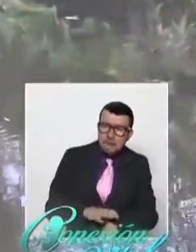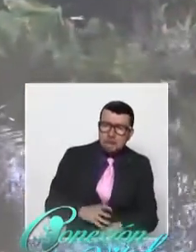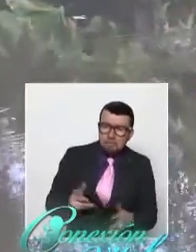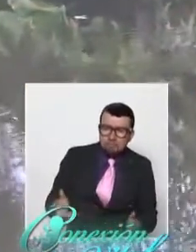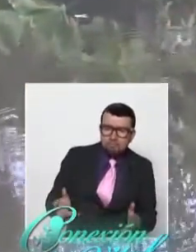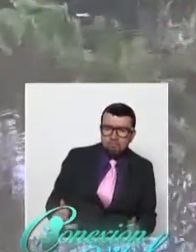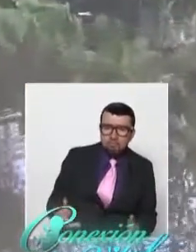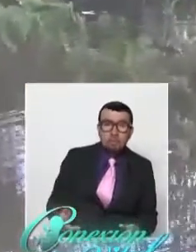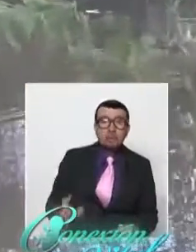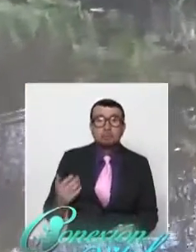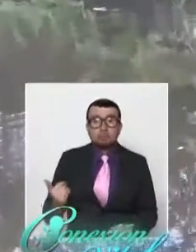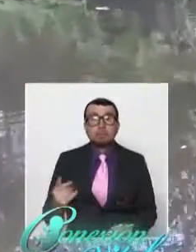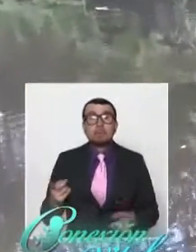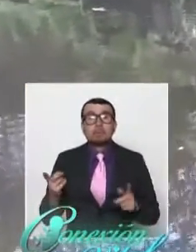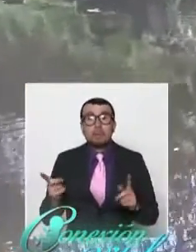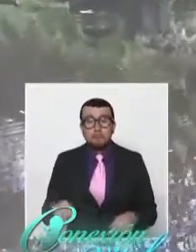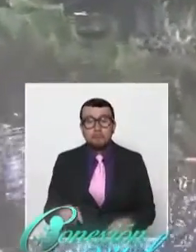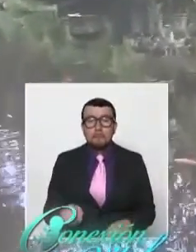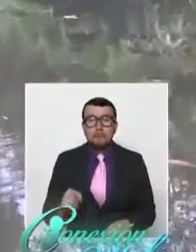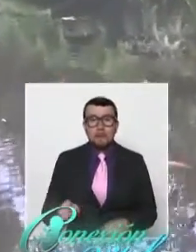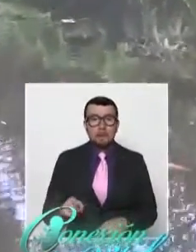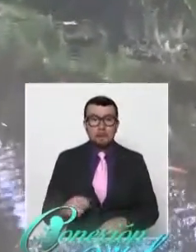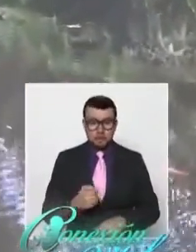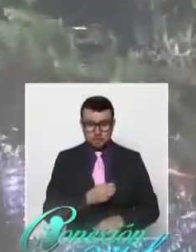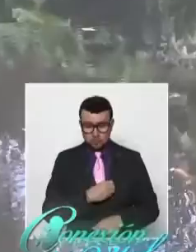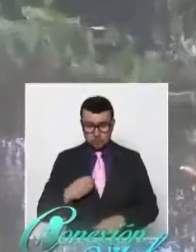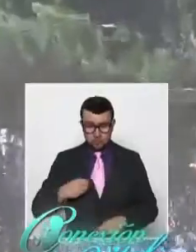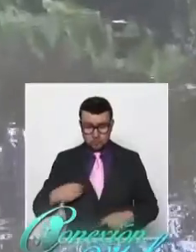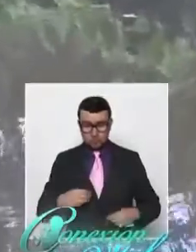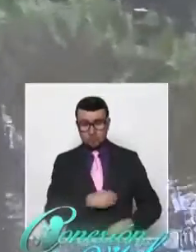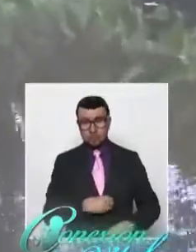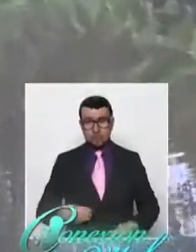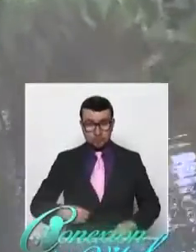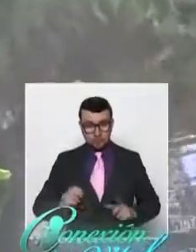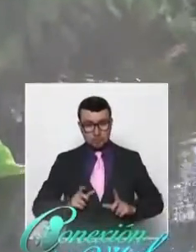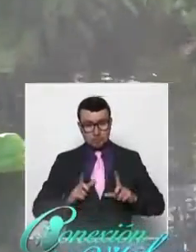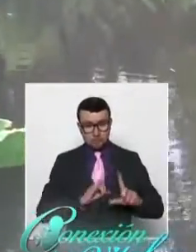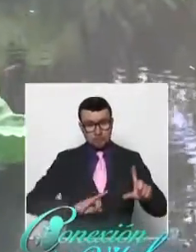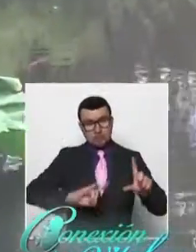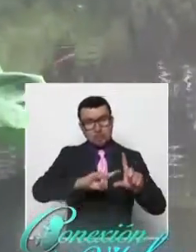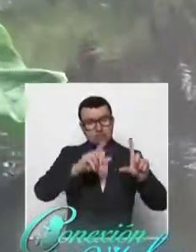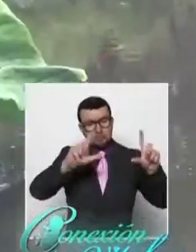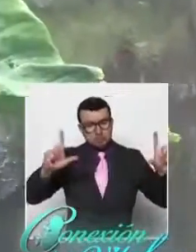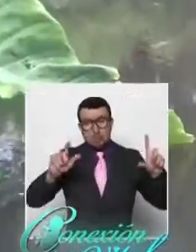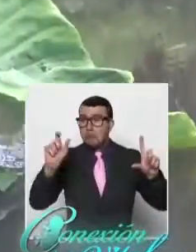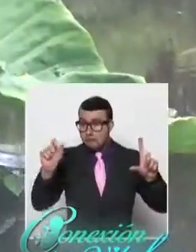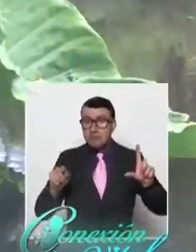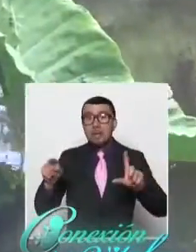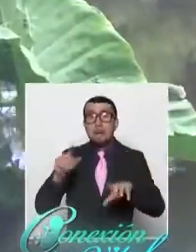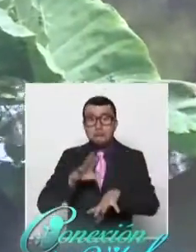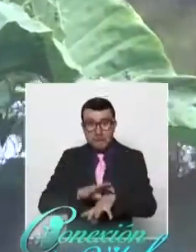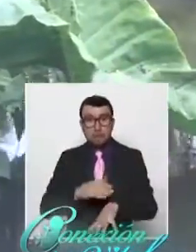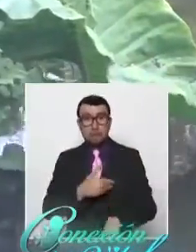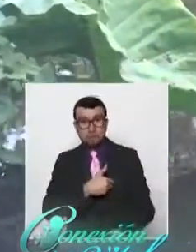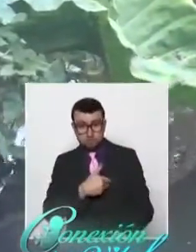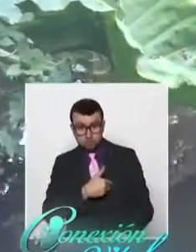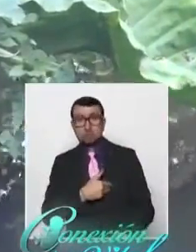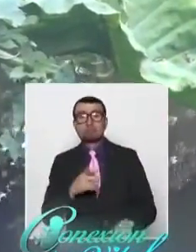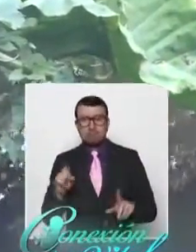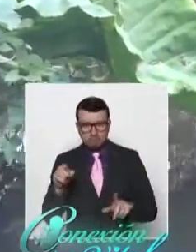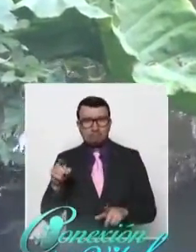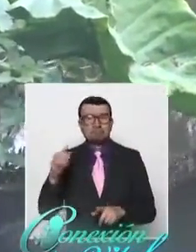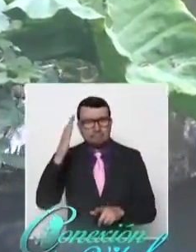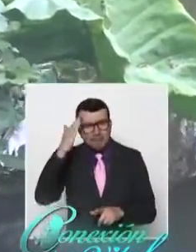les hace también el electrocardiograma es visto por un cardiólogo especialista en medicina interna